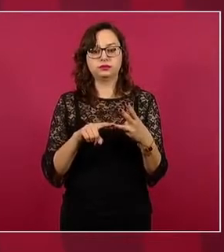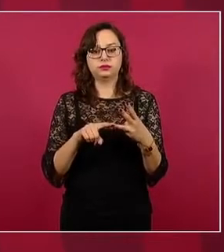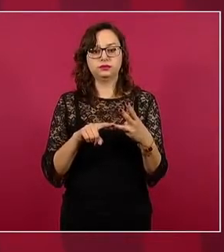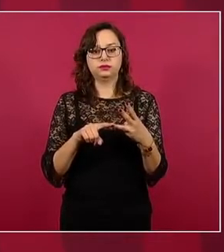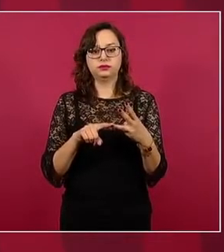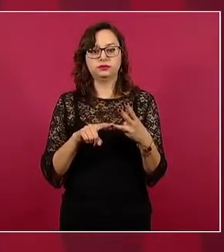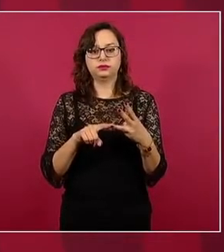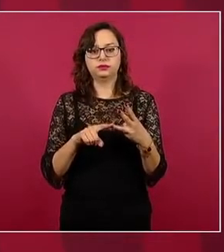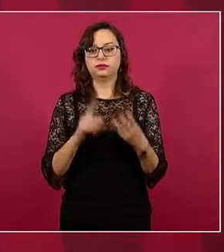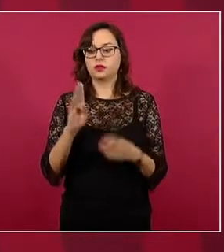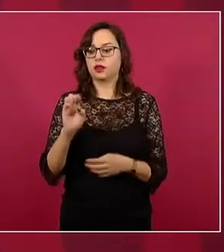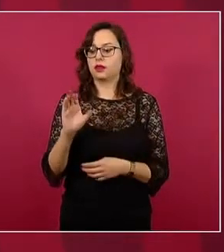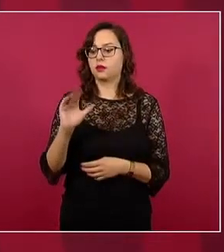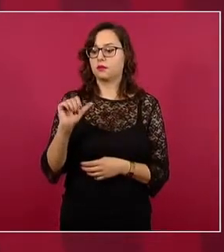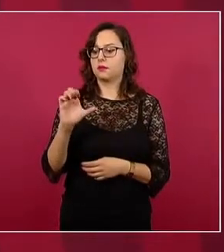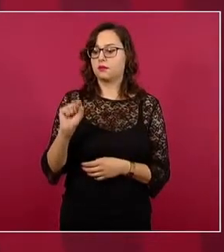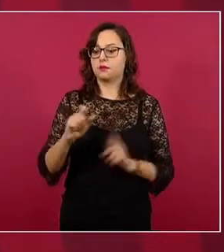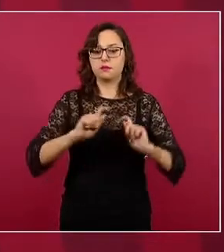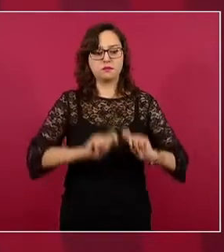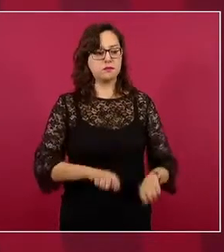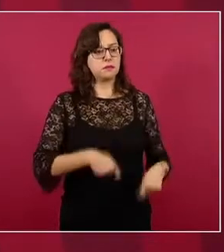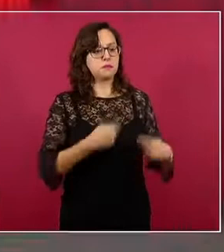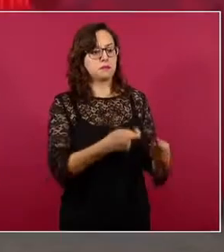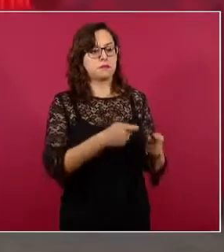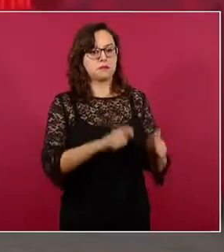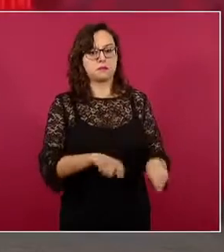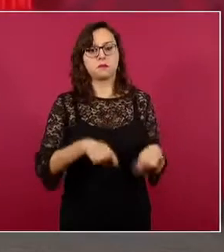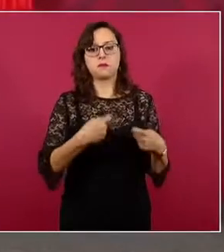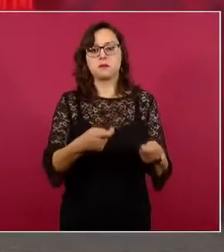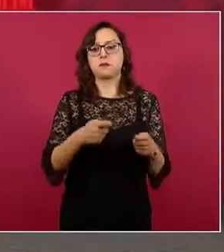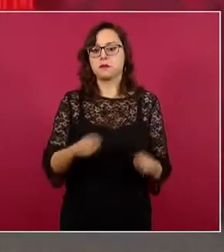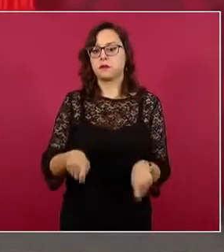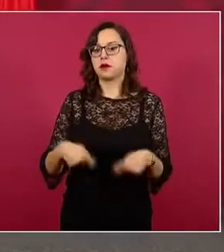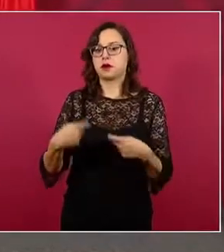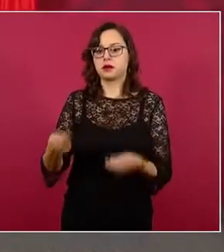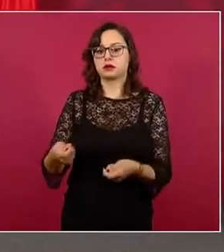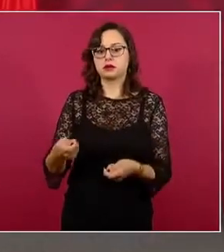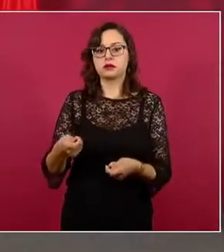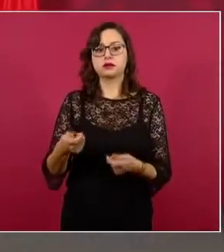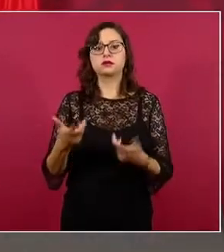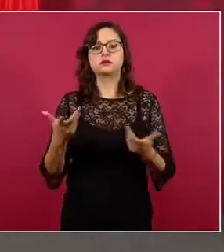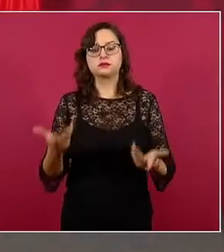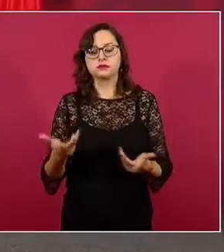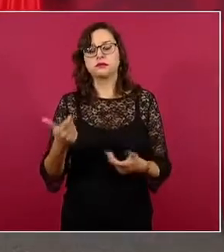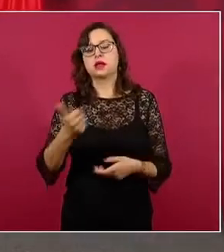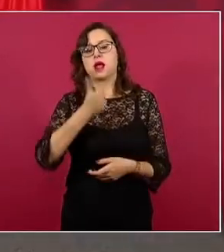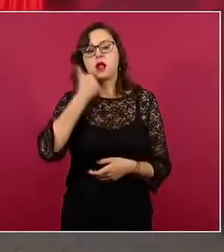el otorgamiento de las becas, sobre todo para estudiantes